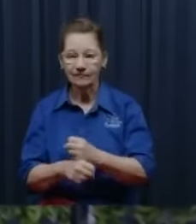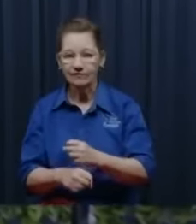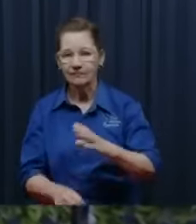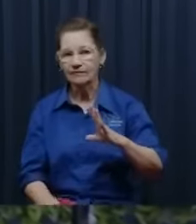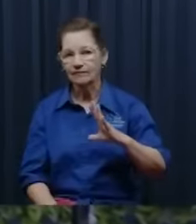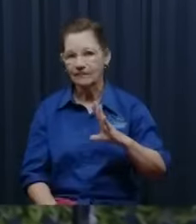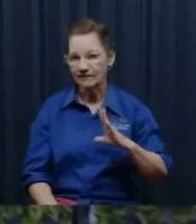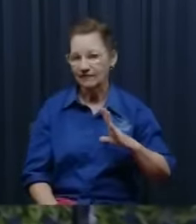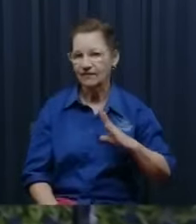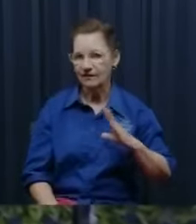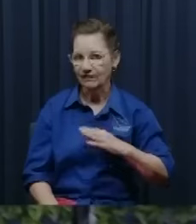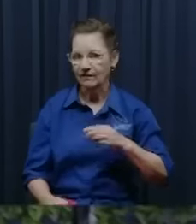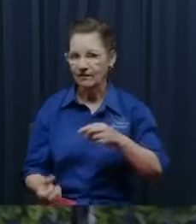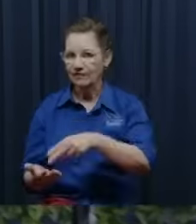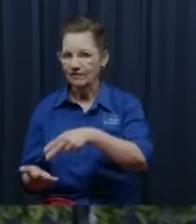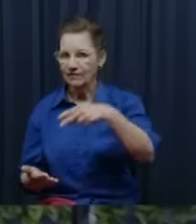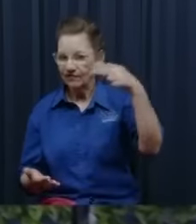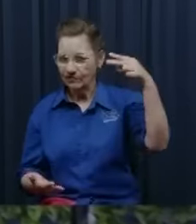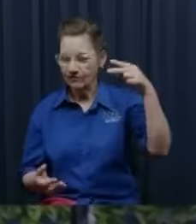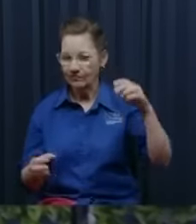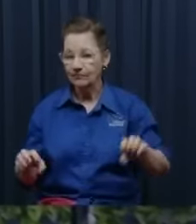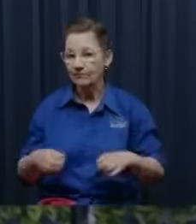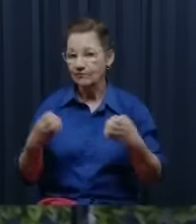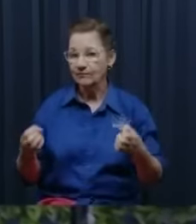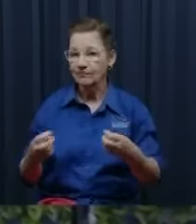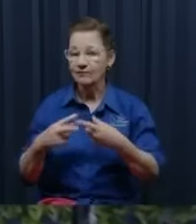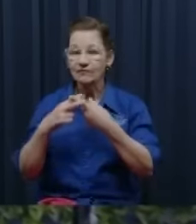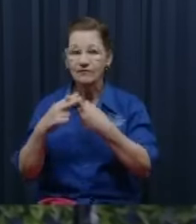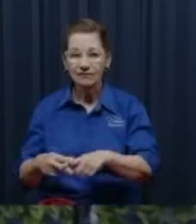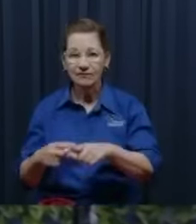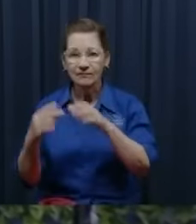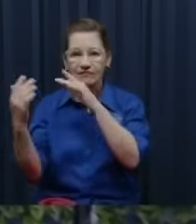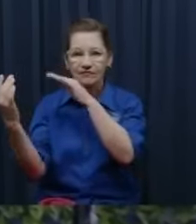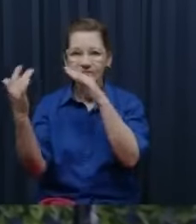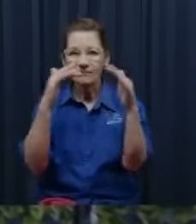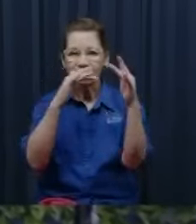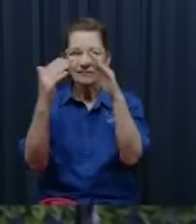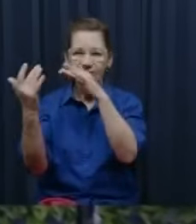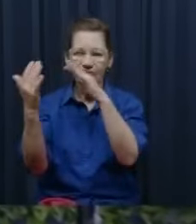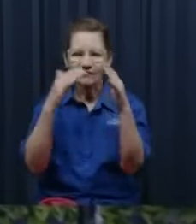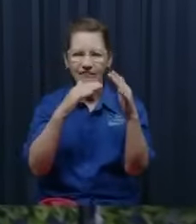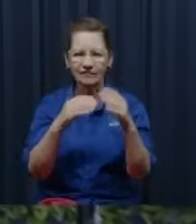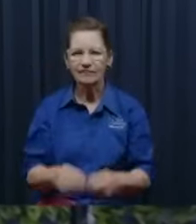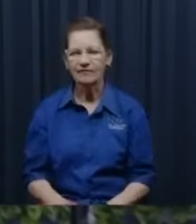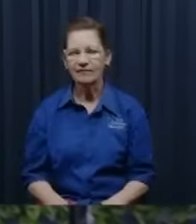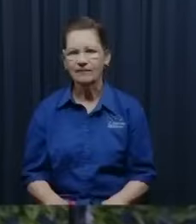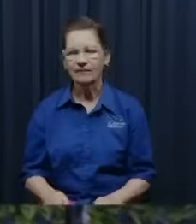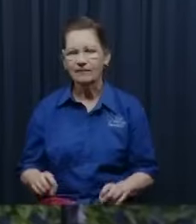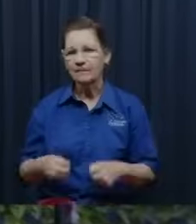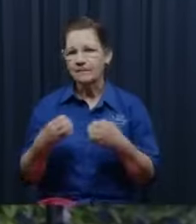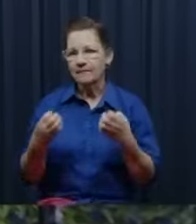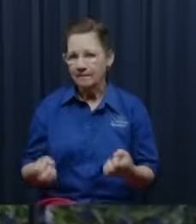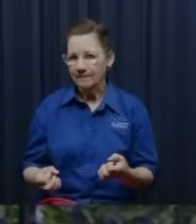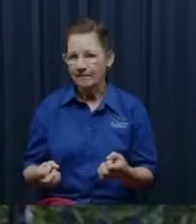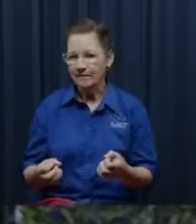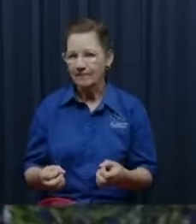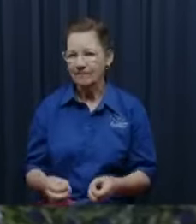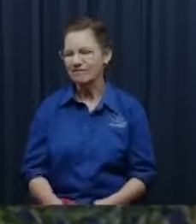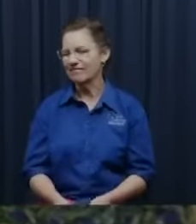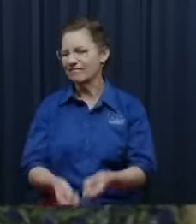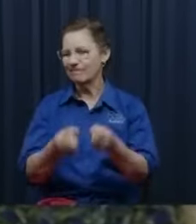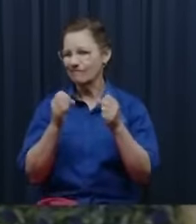octubre empieza esa guerra la guerra se fue recrudeciendo porque se quedaron con